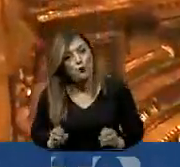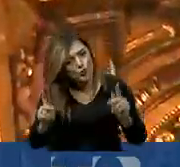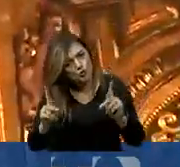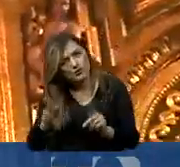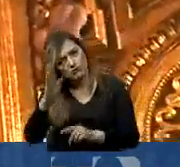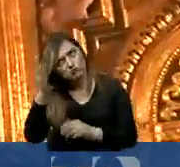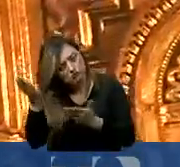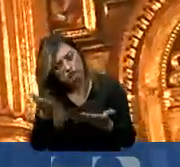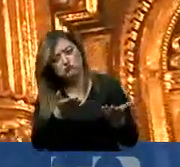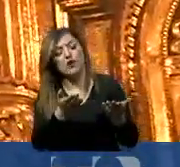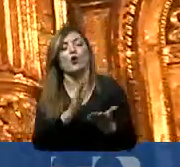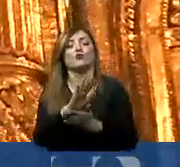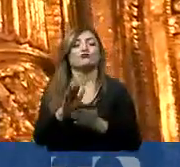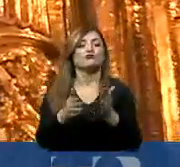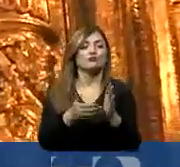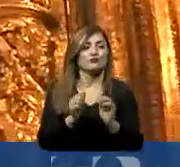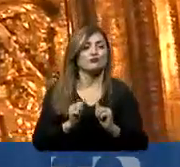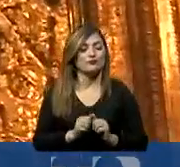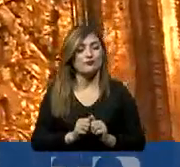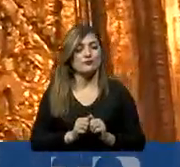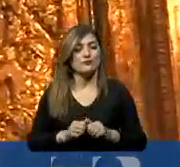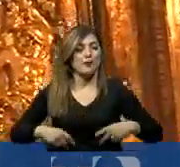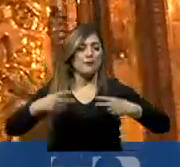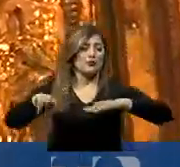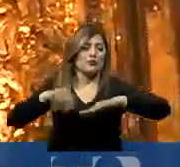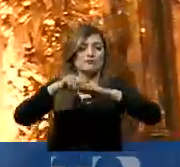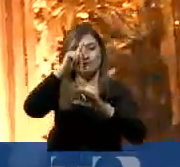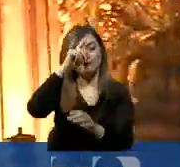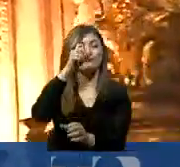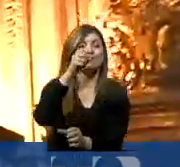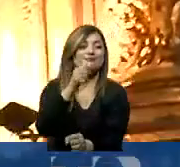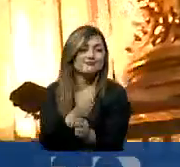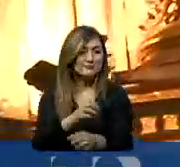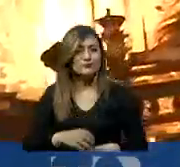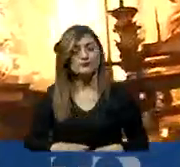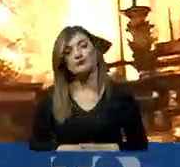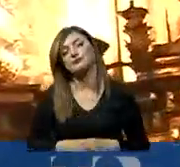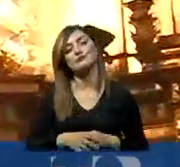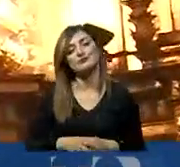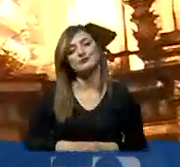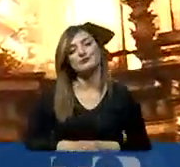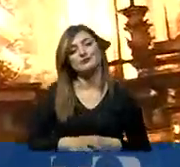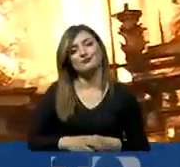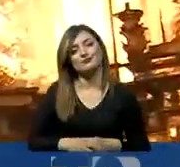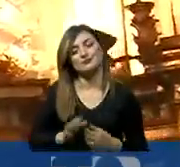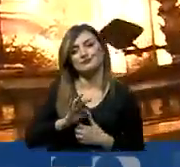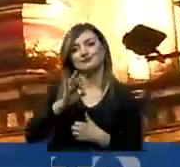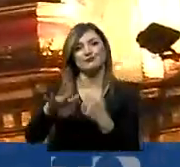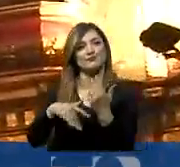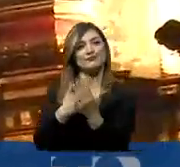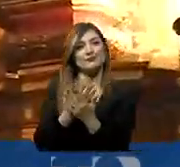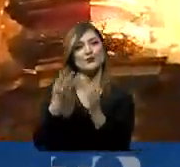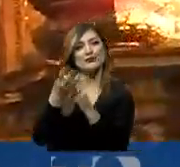momento adecuado para volver también a normalizarnos en la fe, porque lamentablemente por el sentido de la pandemia creo que todo